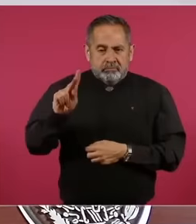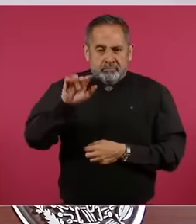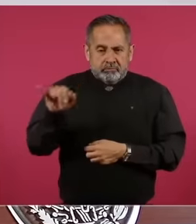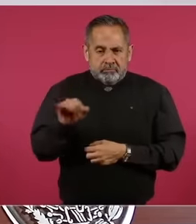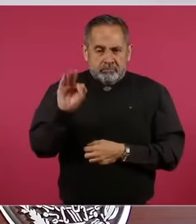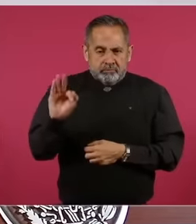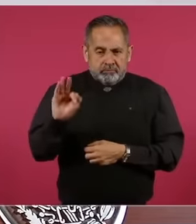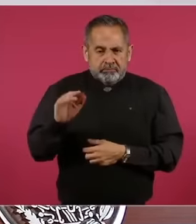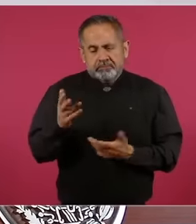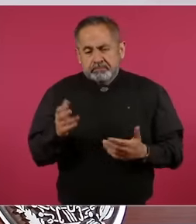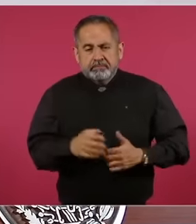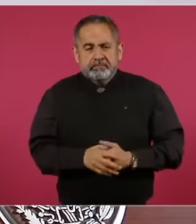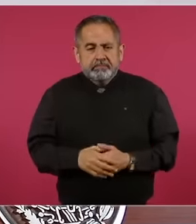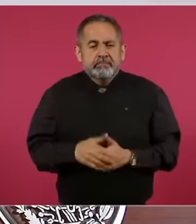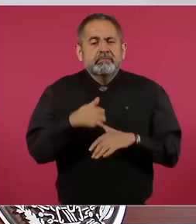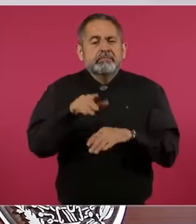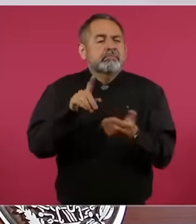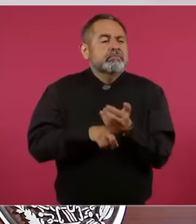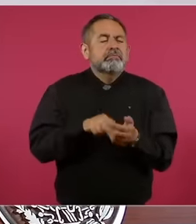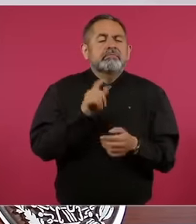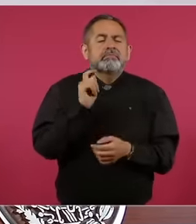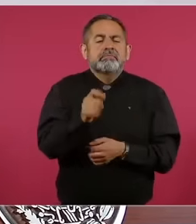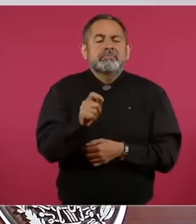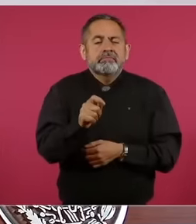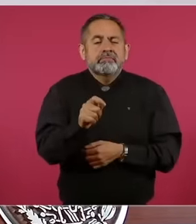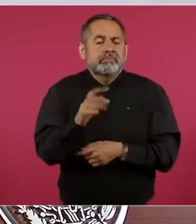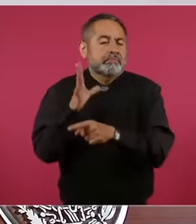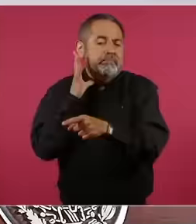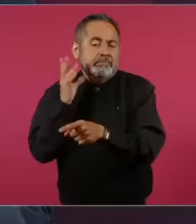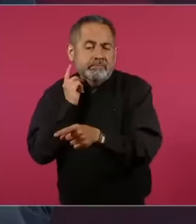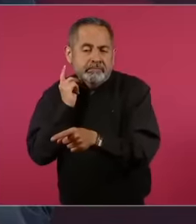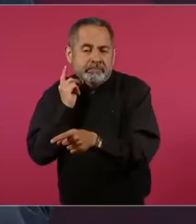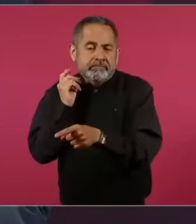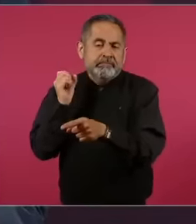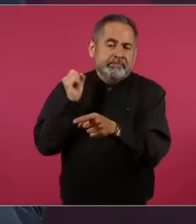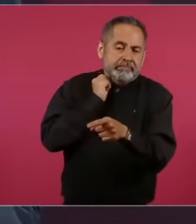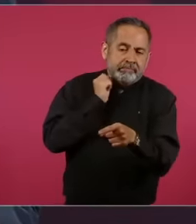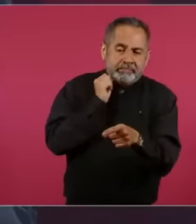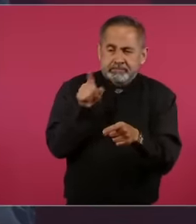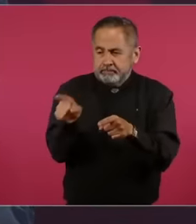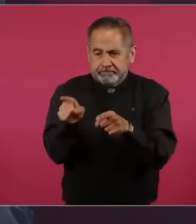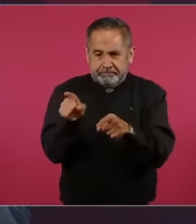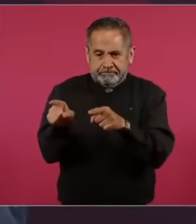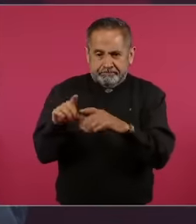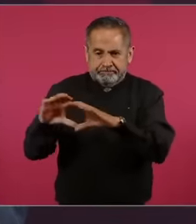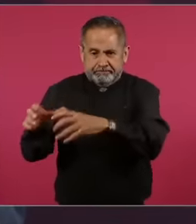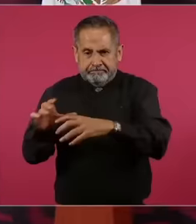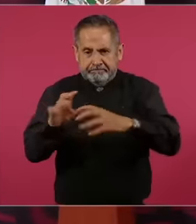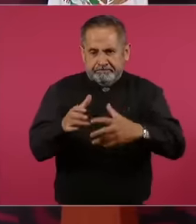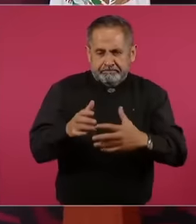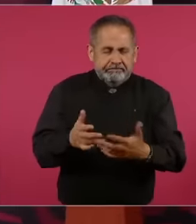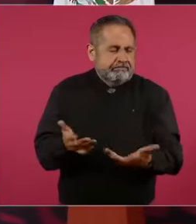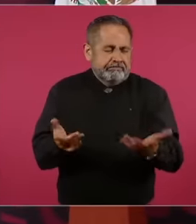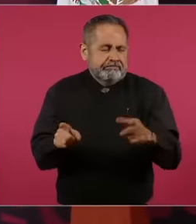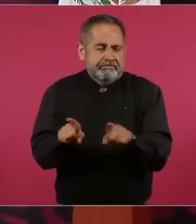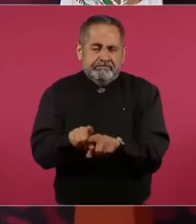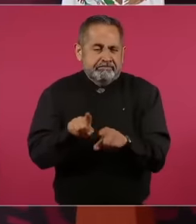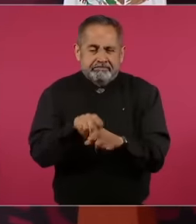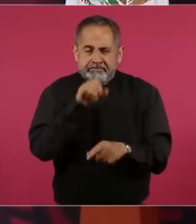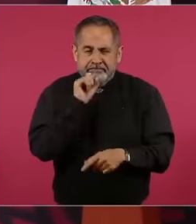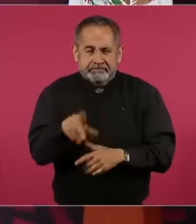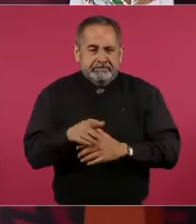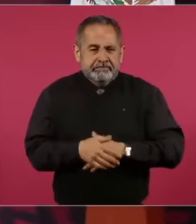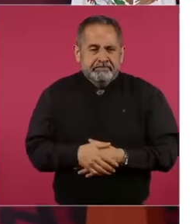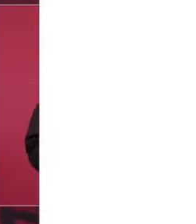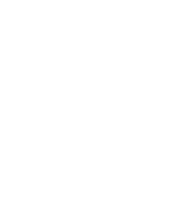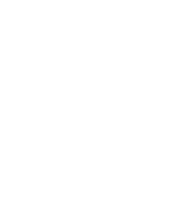Y acerca de lo que está sucediendo en las cámaras ahora, pues también a